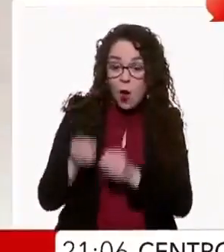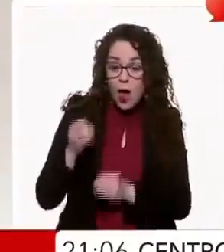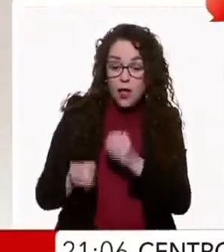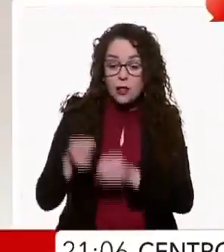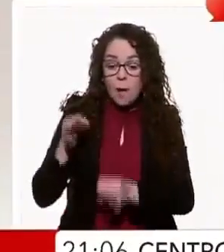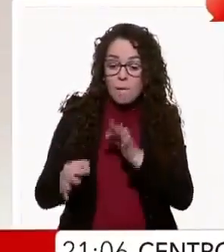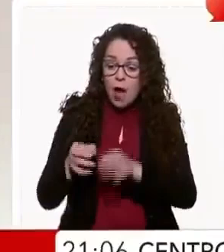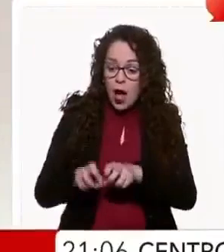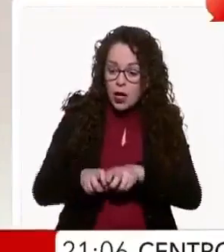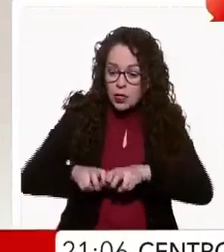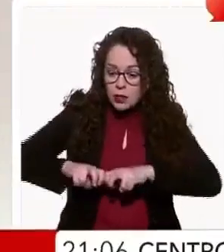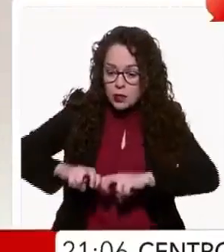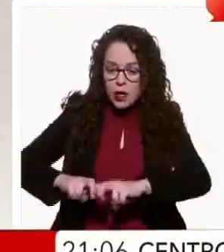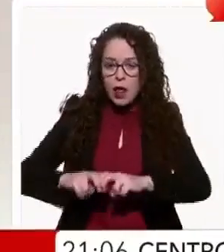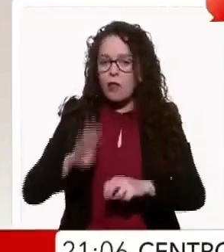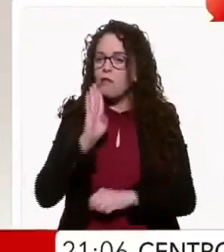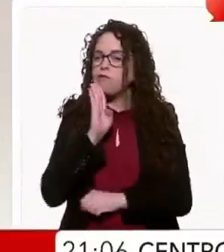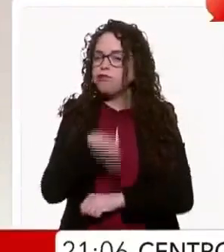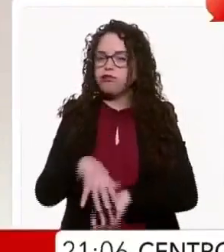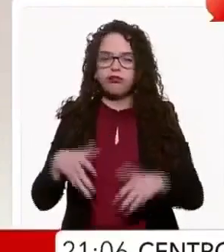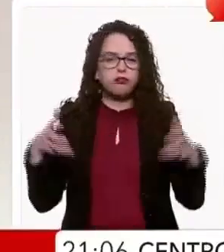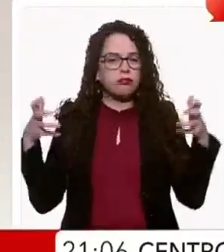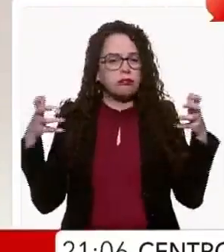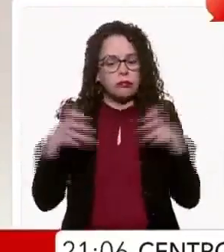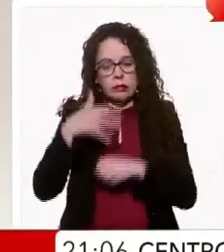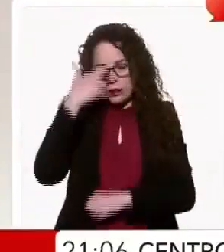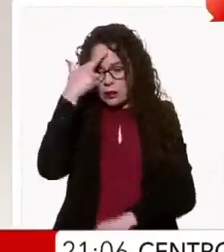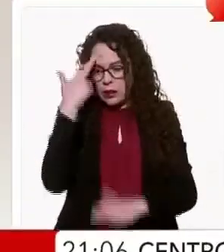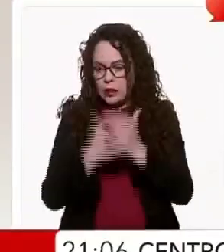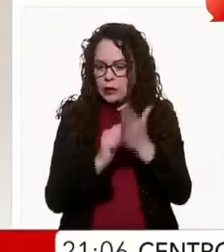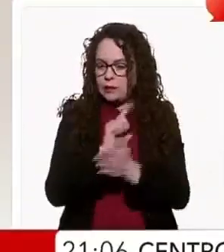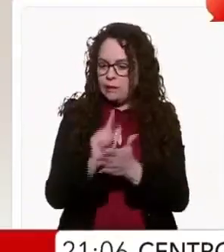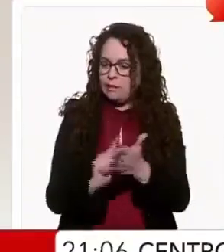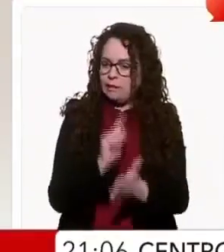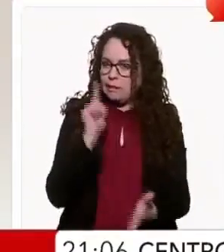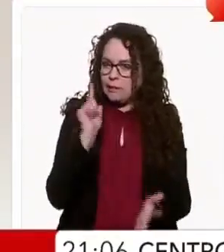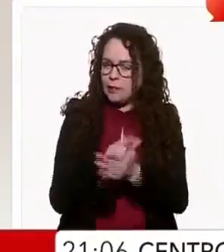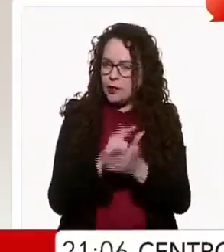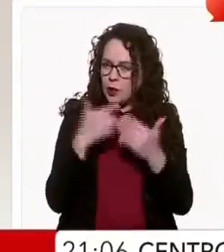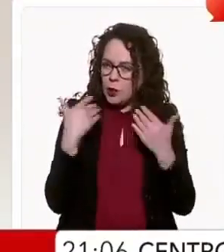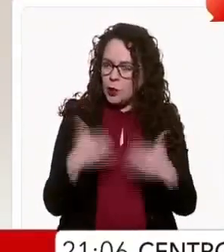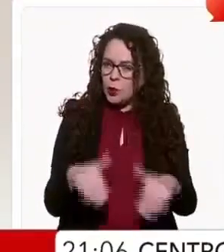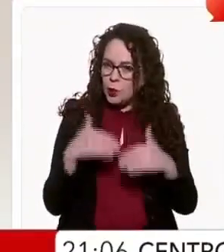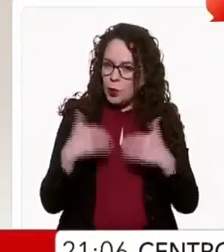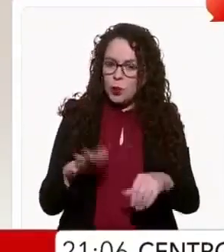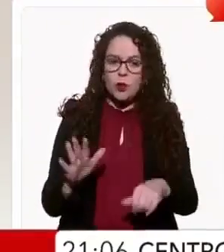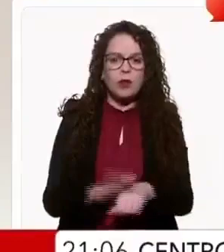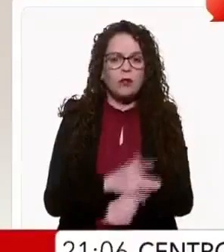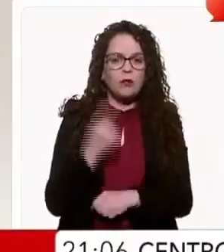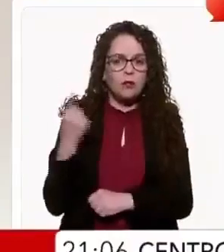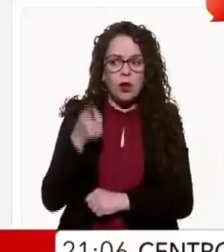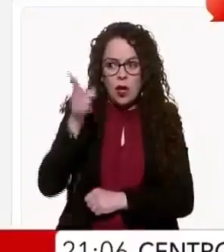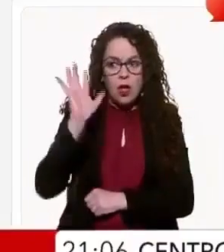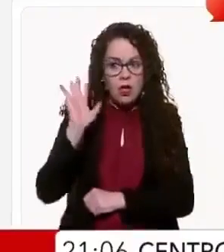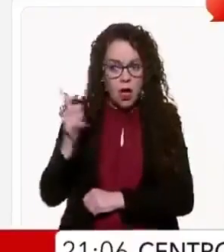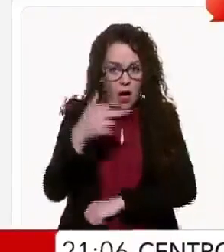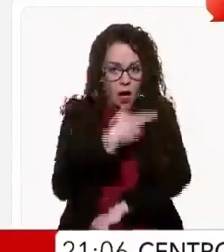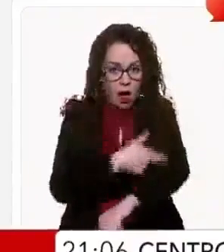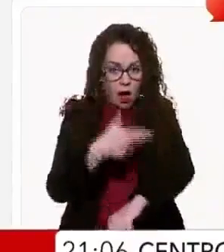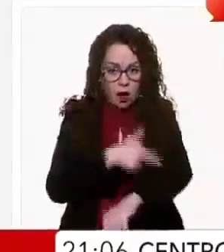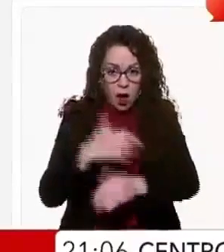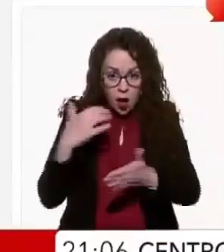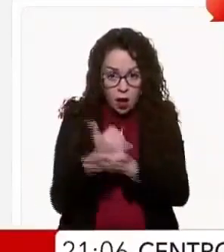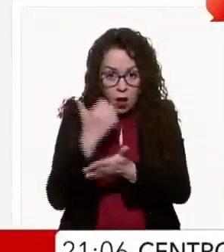forma injustificada e ilegal. De acuerdo con la Fiscalía, Lozoya no ha ganado ninguno de los procesos que le estableció el